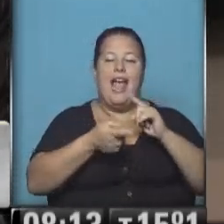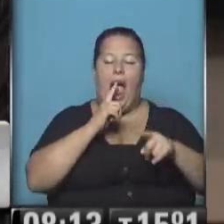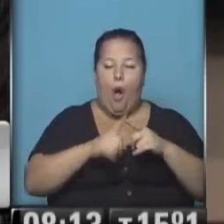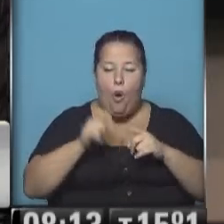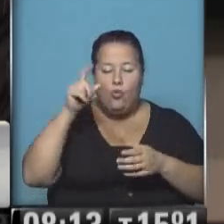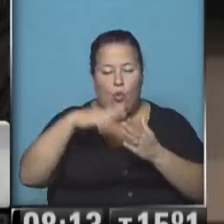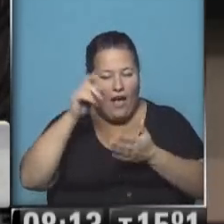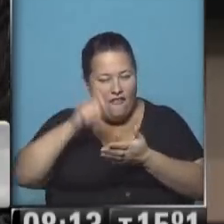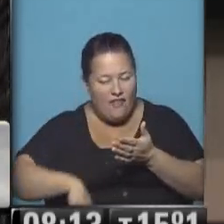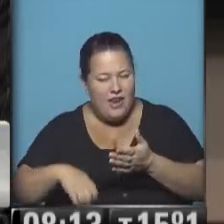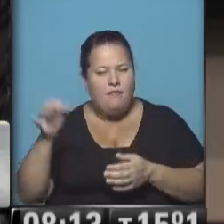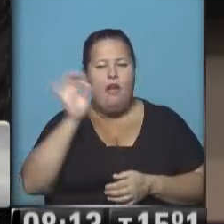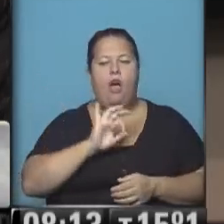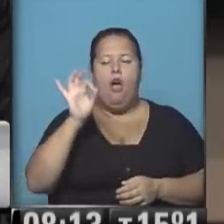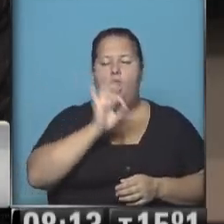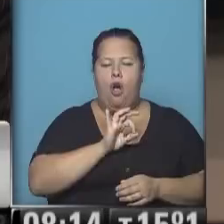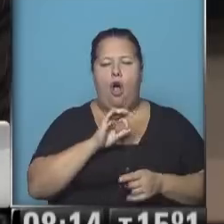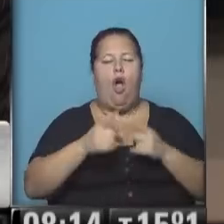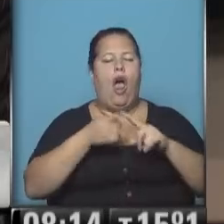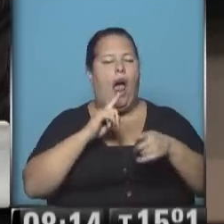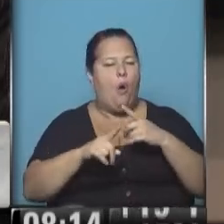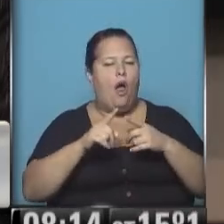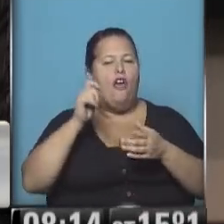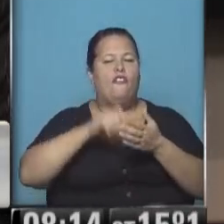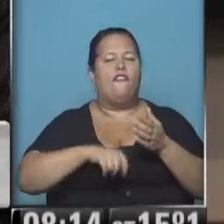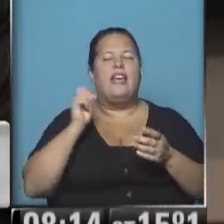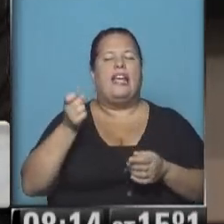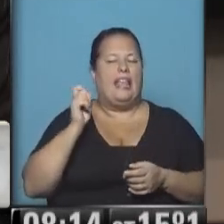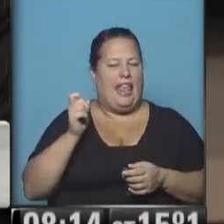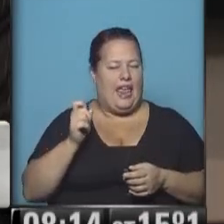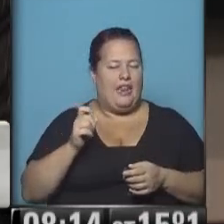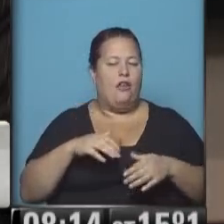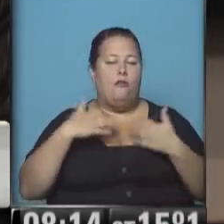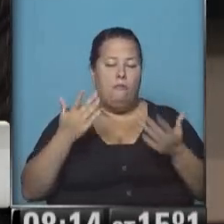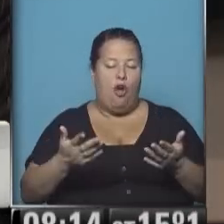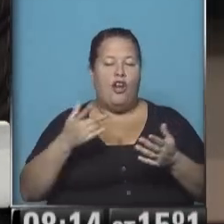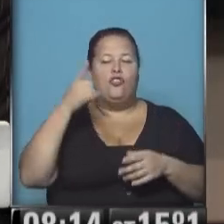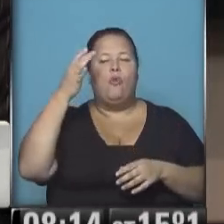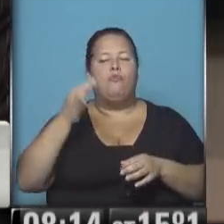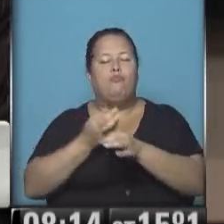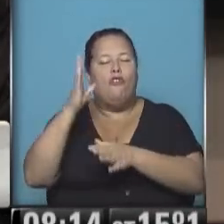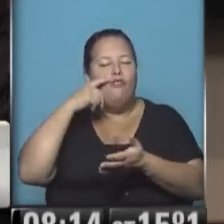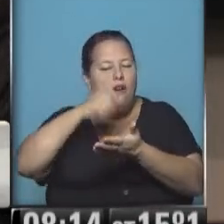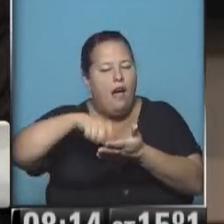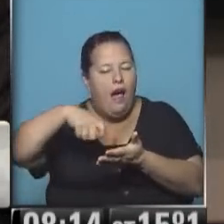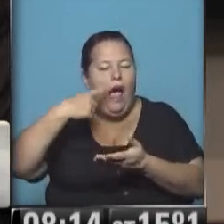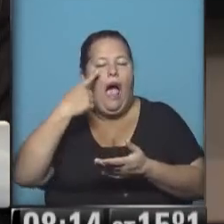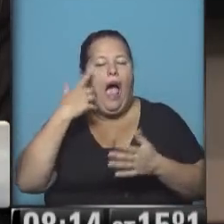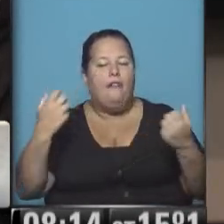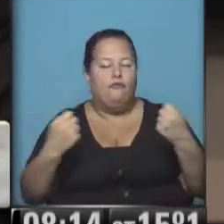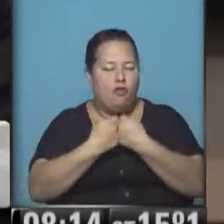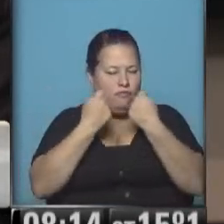firma en su casa o los acuerdos los firma quién Por eso hay un perito caligráfico que va a tener que ir a